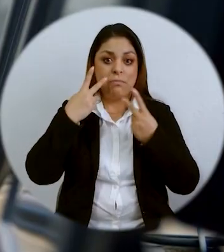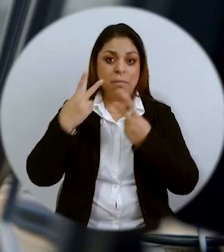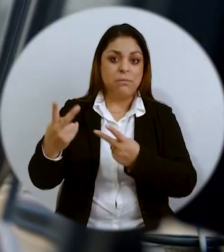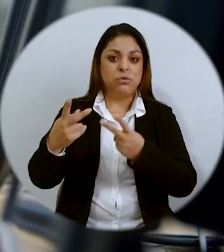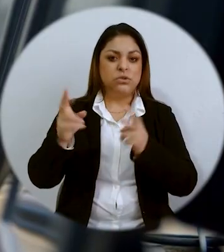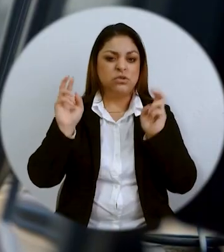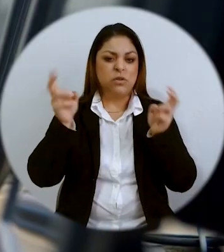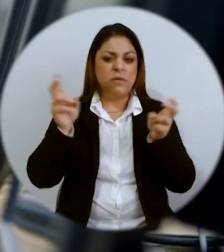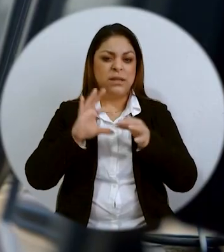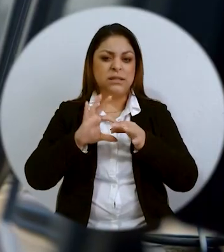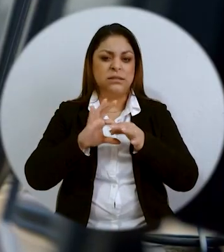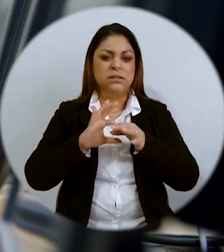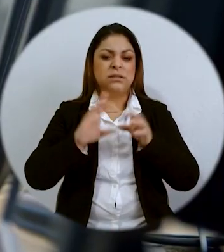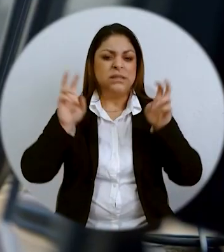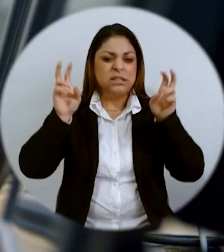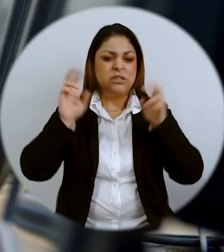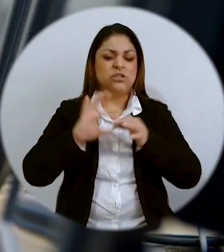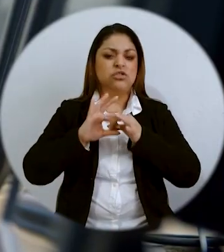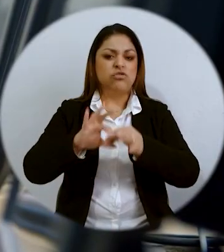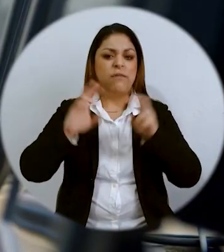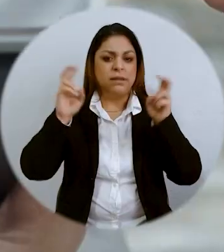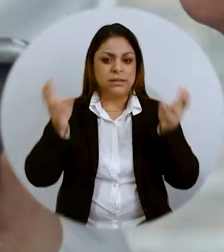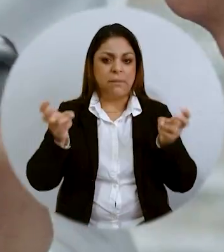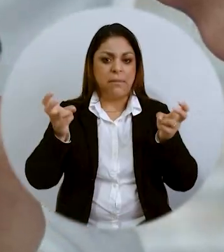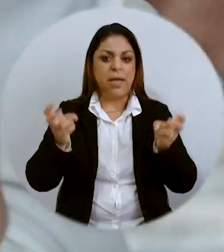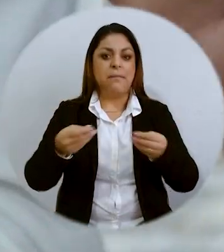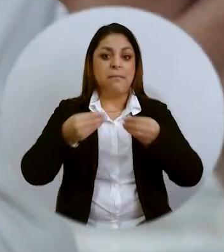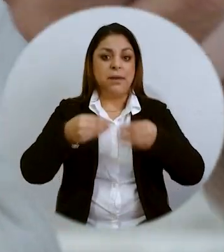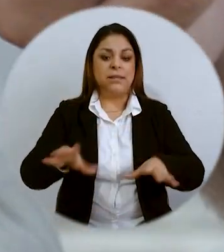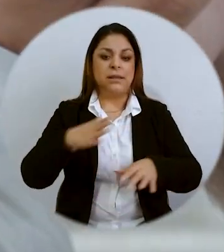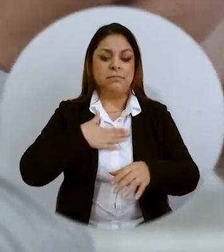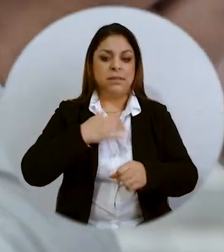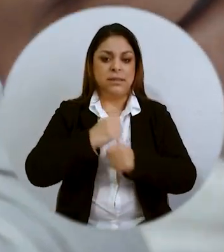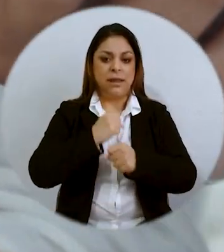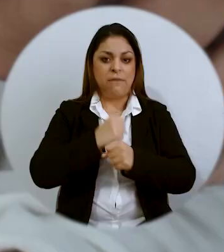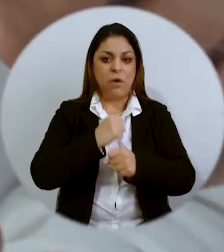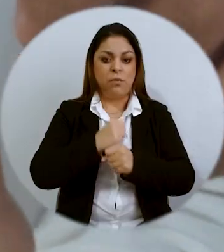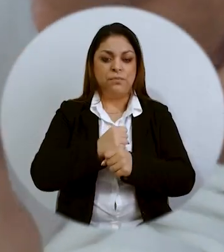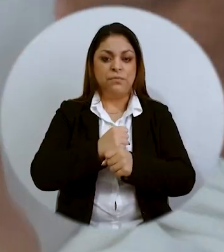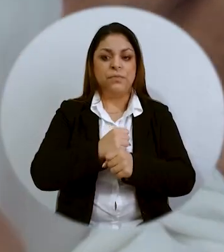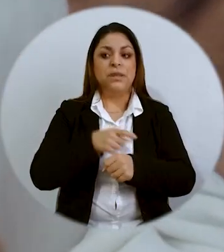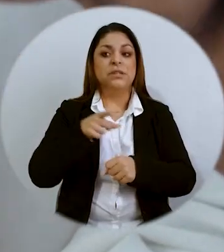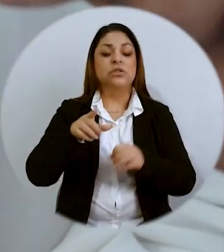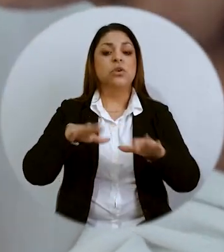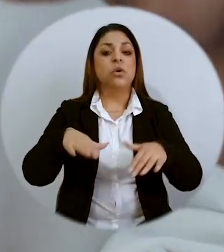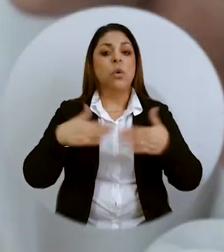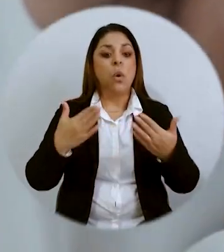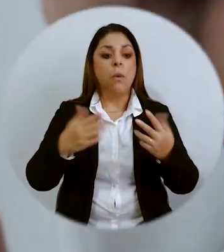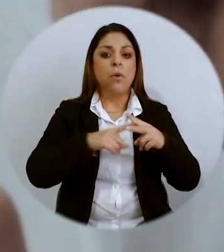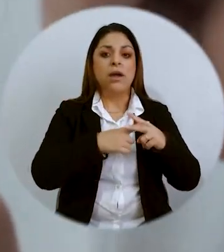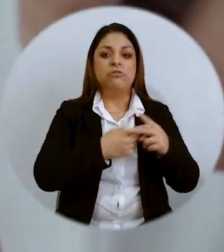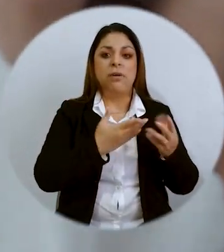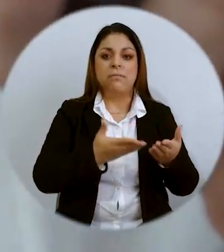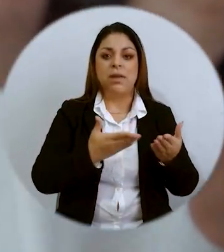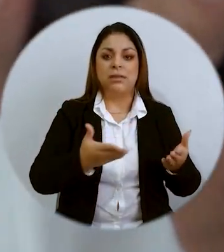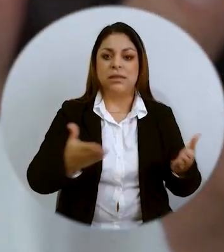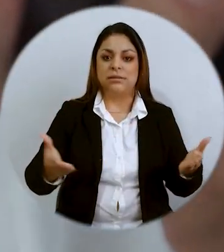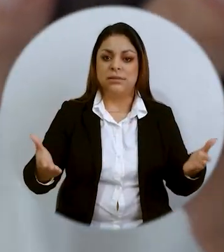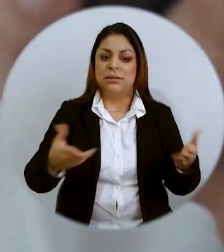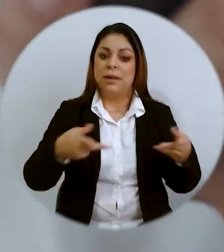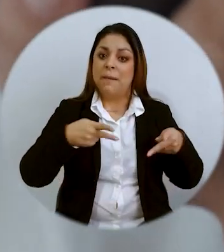tema del miedo de perderé mi trabajo, bueno, ¿cómo estas herramientas me